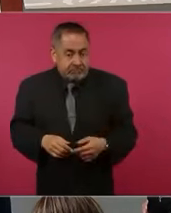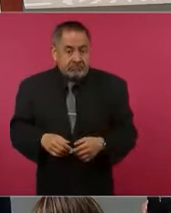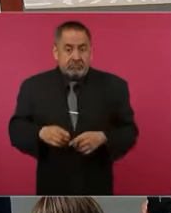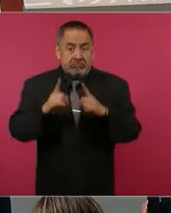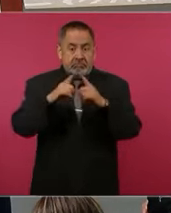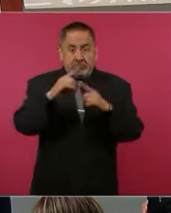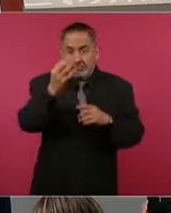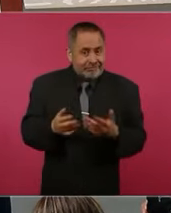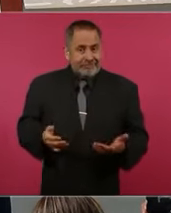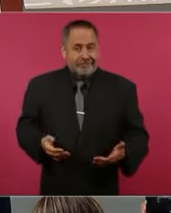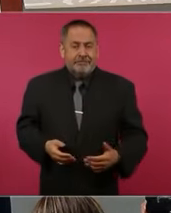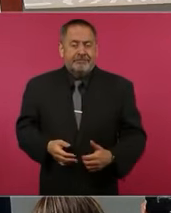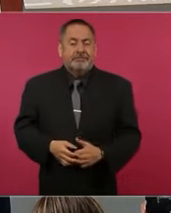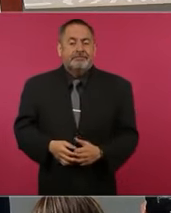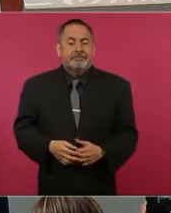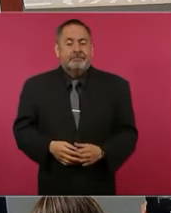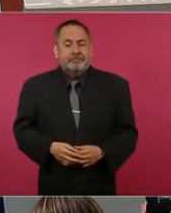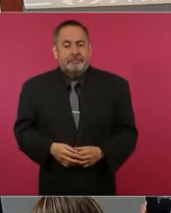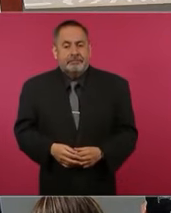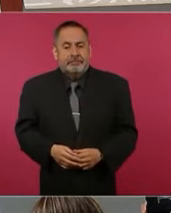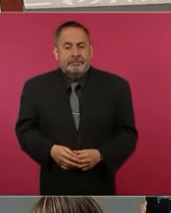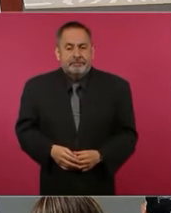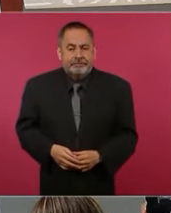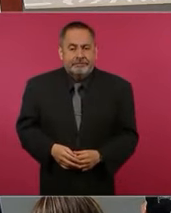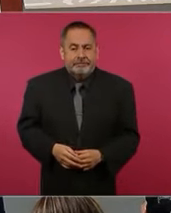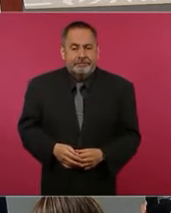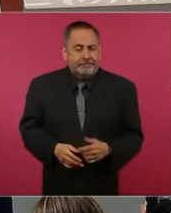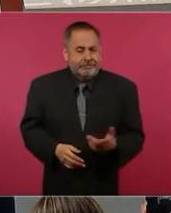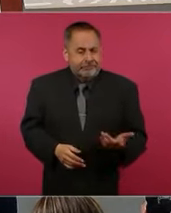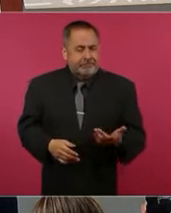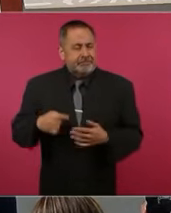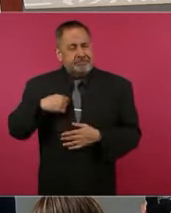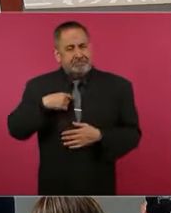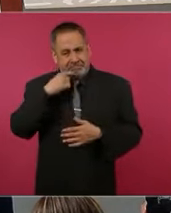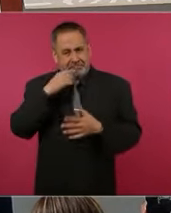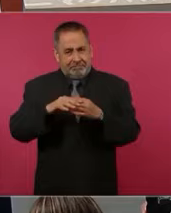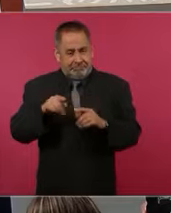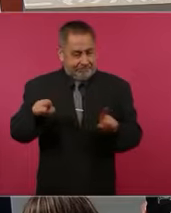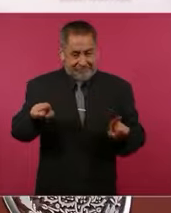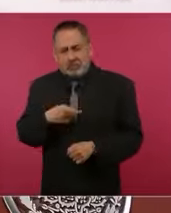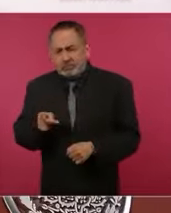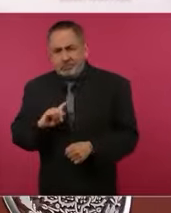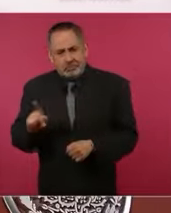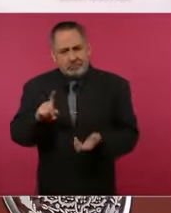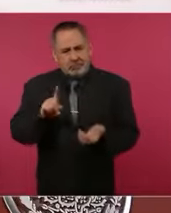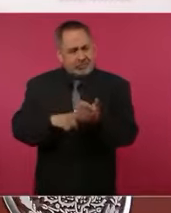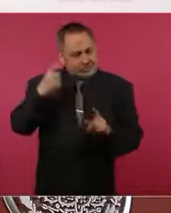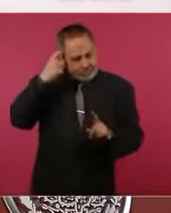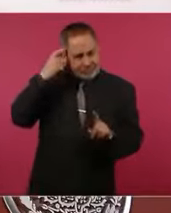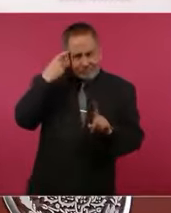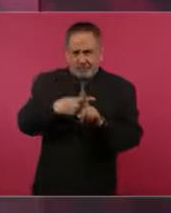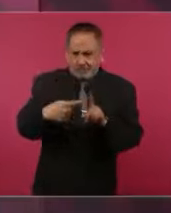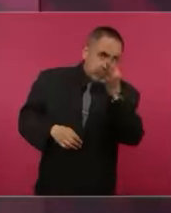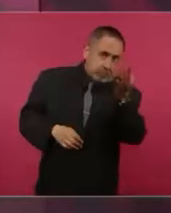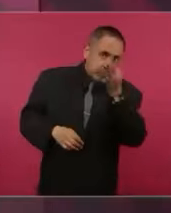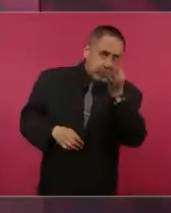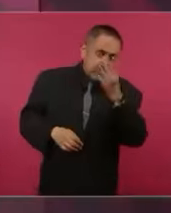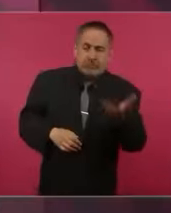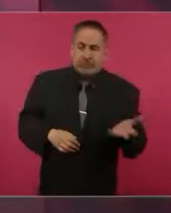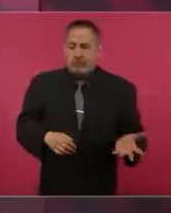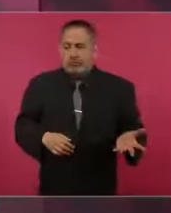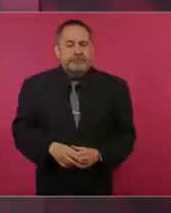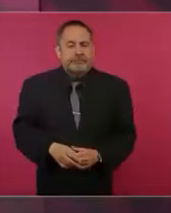estoy hablando de una gente de clase popular, estoy hablando de una gente de clase media.